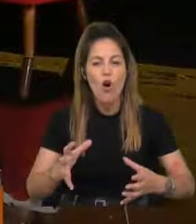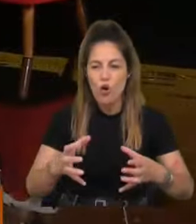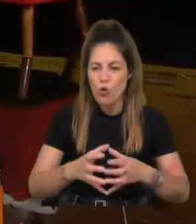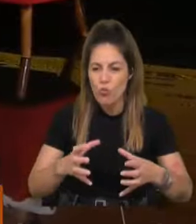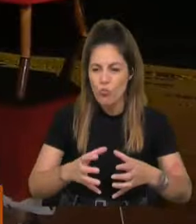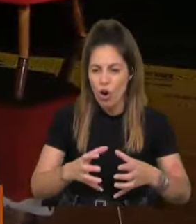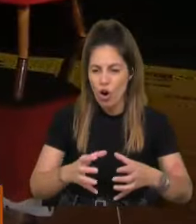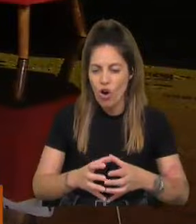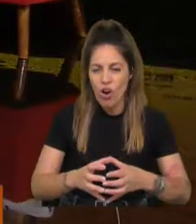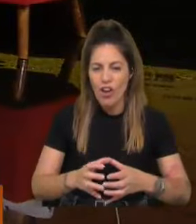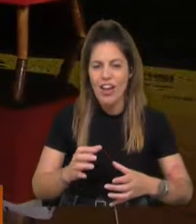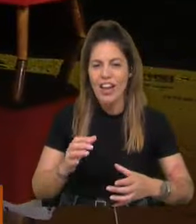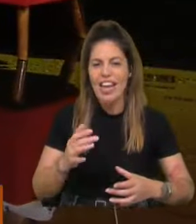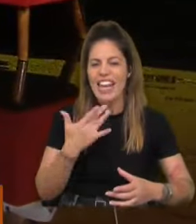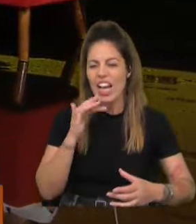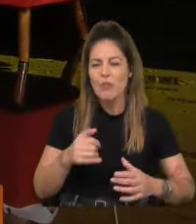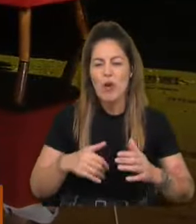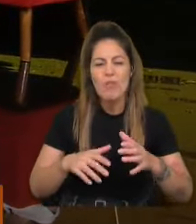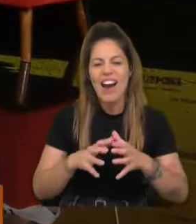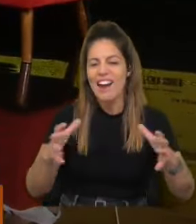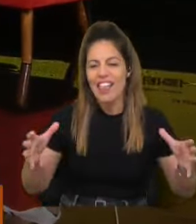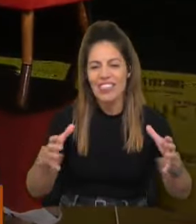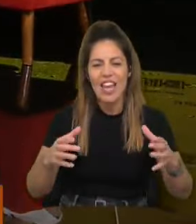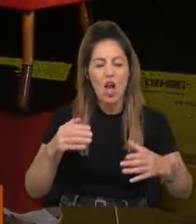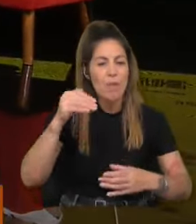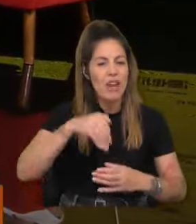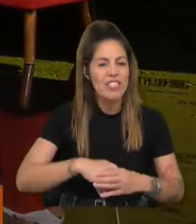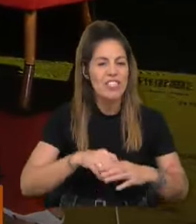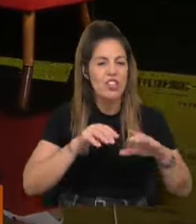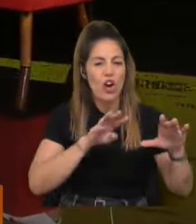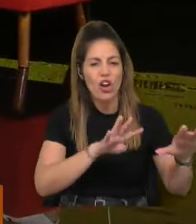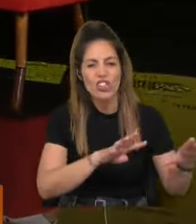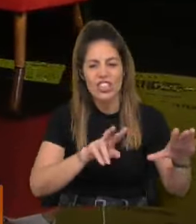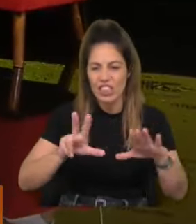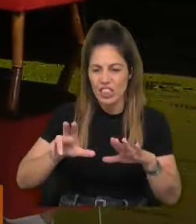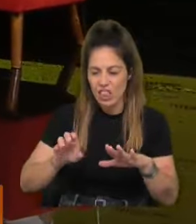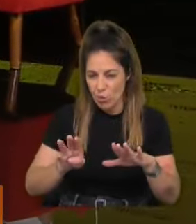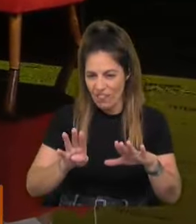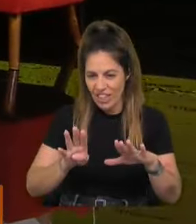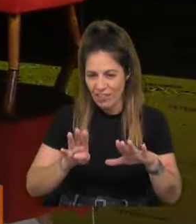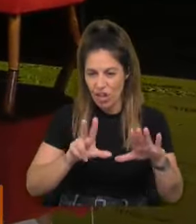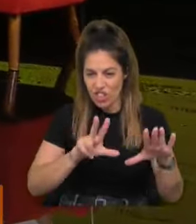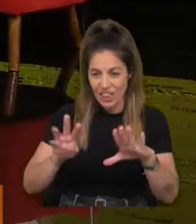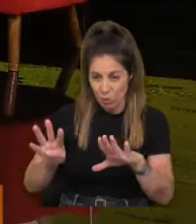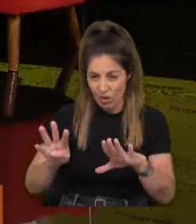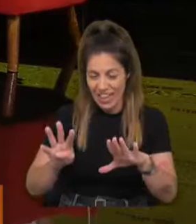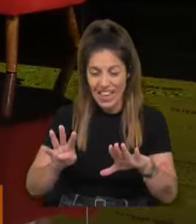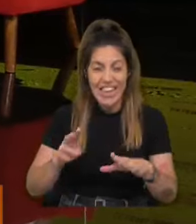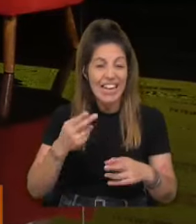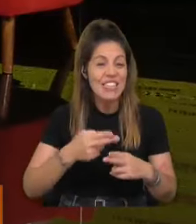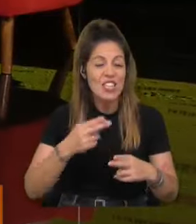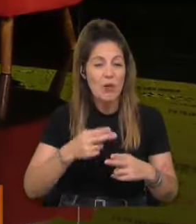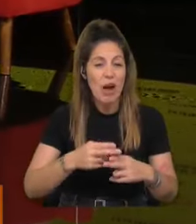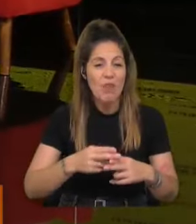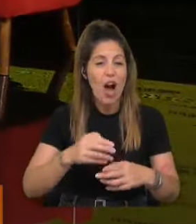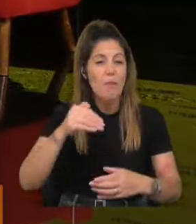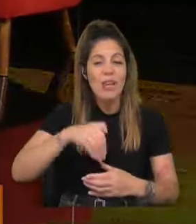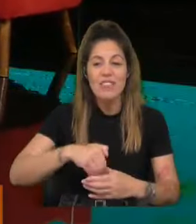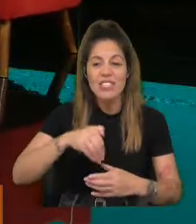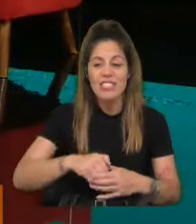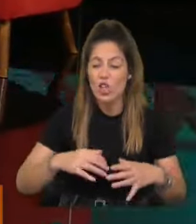grande el plebiscito del 89 que terminó llamándose el plebiscito de los jubilados porque arrancó con alguna